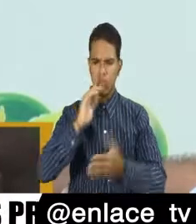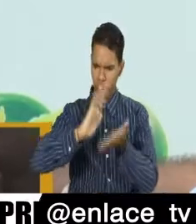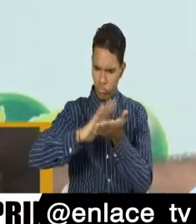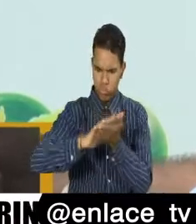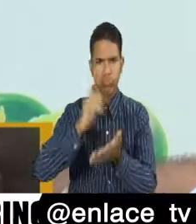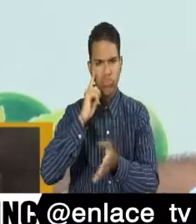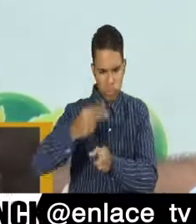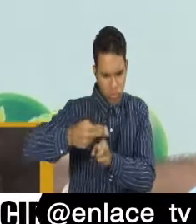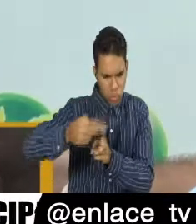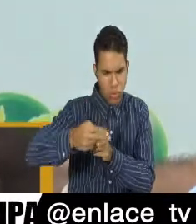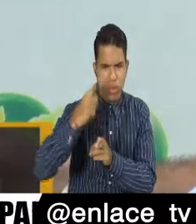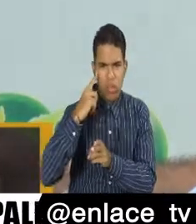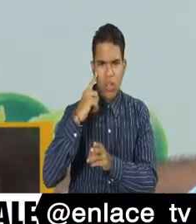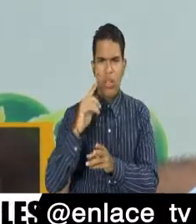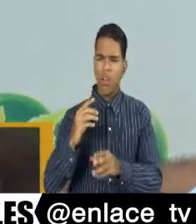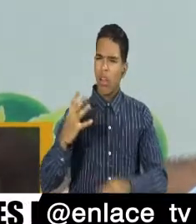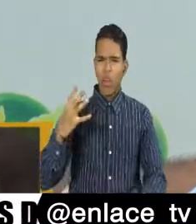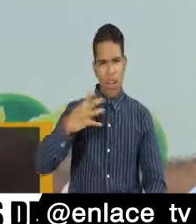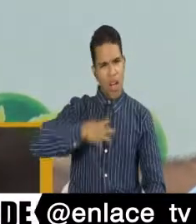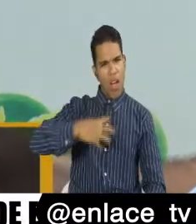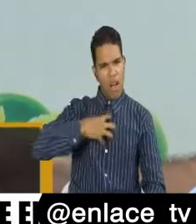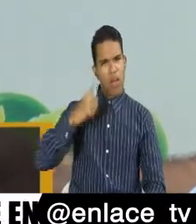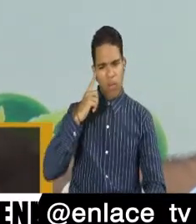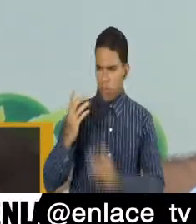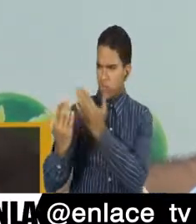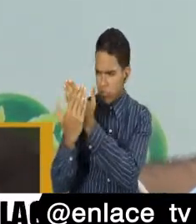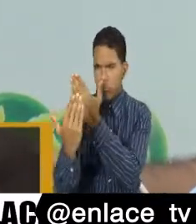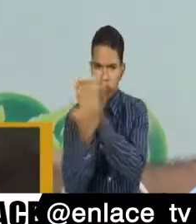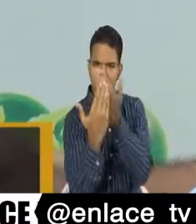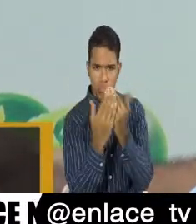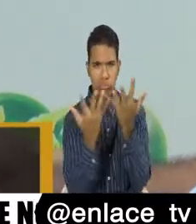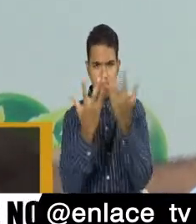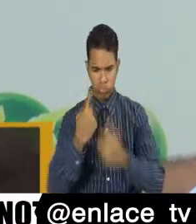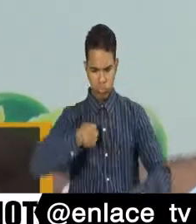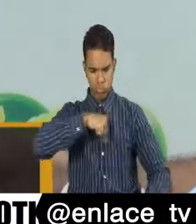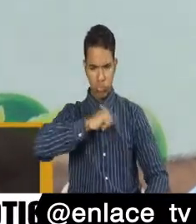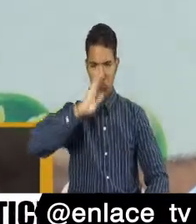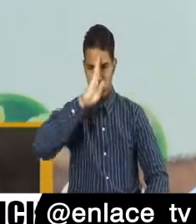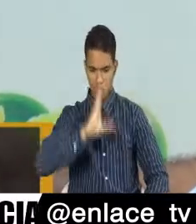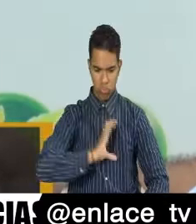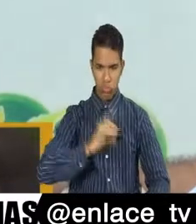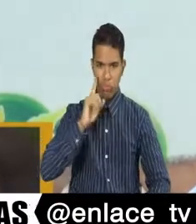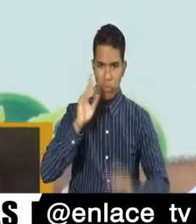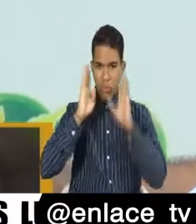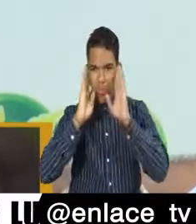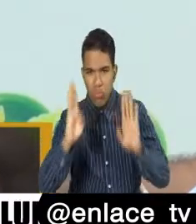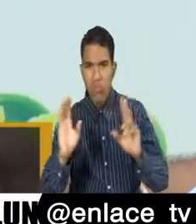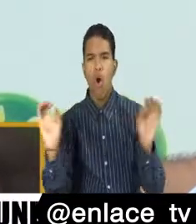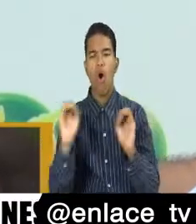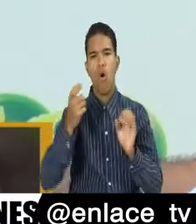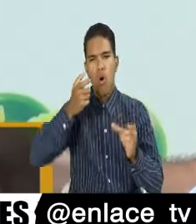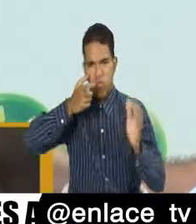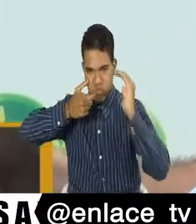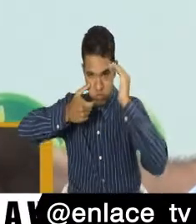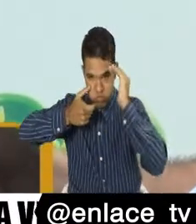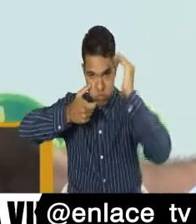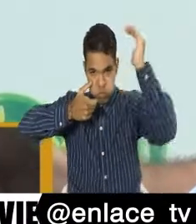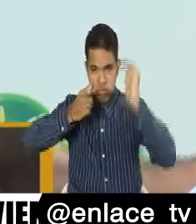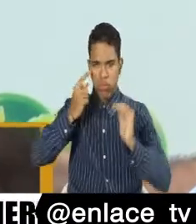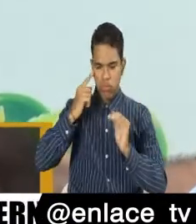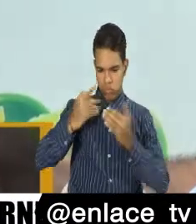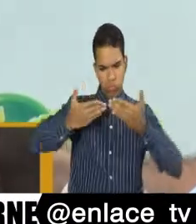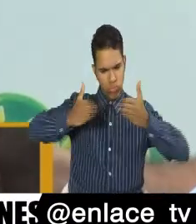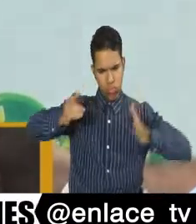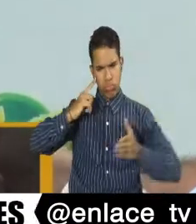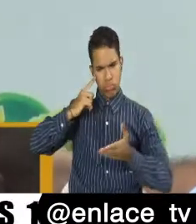sigan colocando quejas donde quieran, las oficinas de atención al ciudadano, las oficinas de la Procuraduría están abiertas, pero vamos a la pista